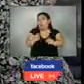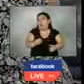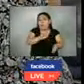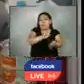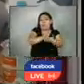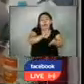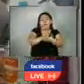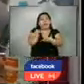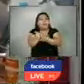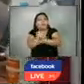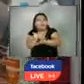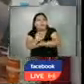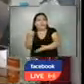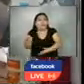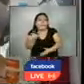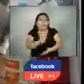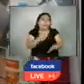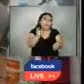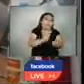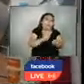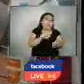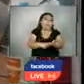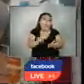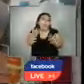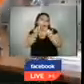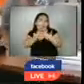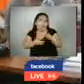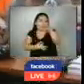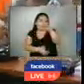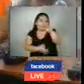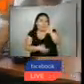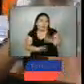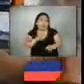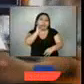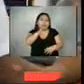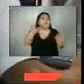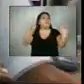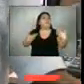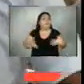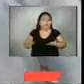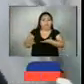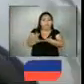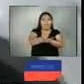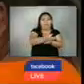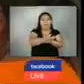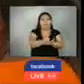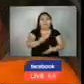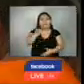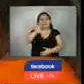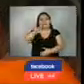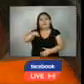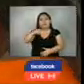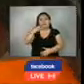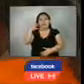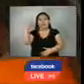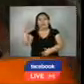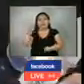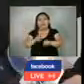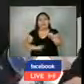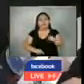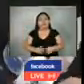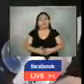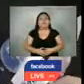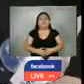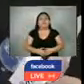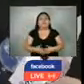del pago de interés a los usuarios de ANDA que se encuentran en mora, dijo que a la fecha se han logrado recuperar casi 5 millones de dólares. Hay más